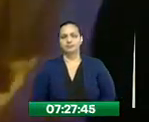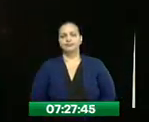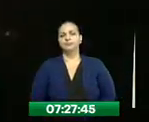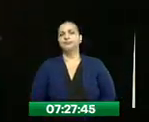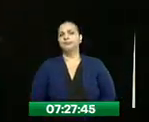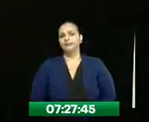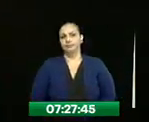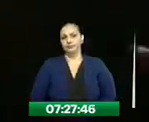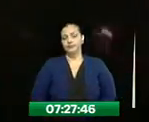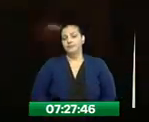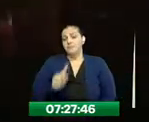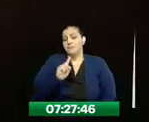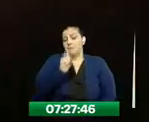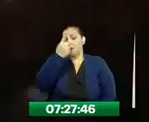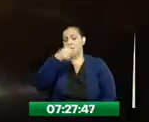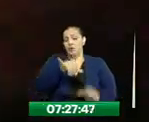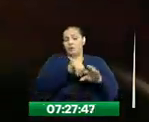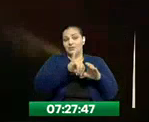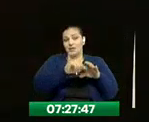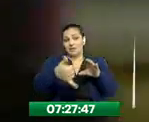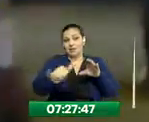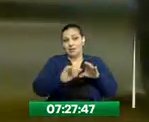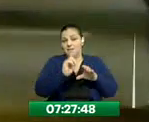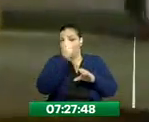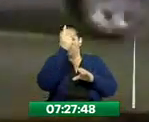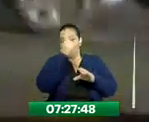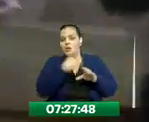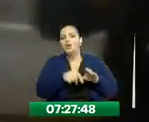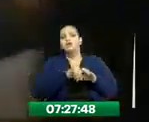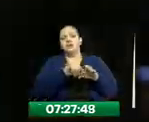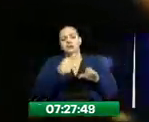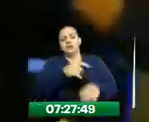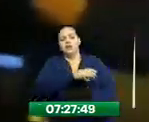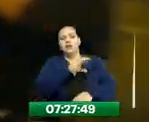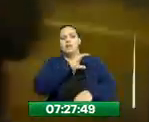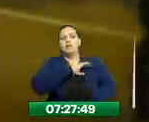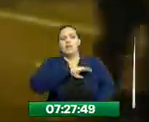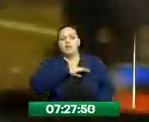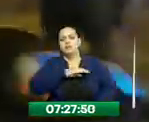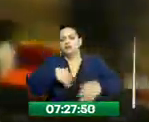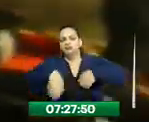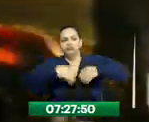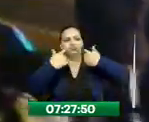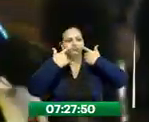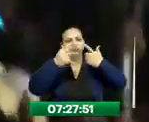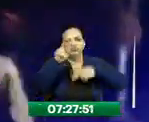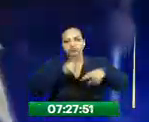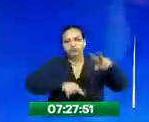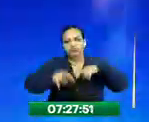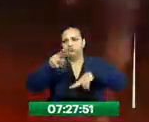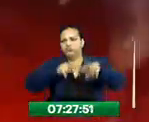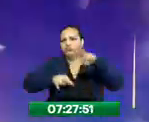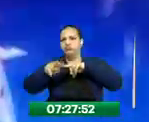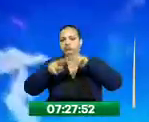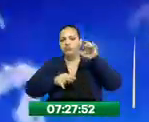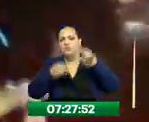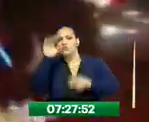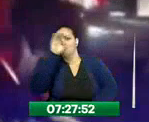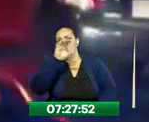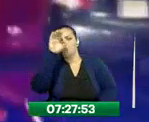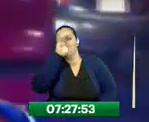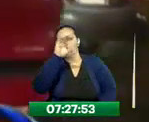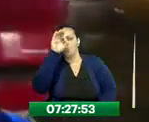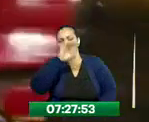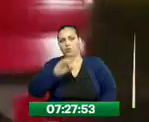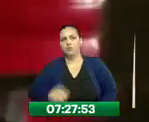en la provincia de Santa Elena. Alfredo Adún le indicaron que lo iban a trasladar hasta la fiscalía para que rinda una versión por una investigación que se